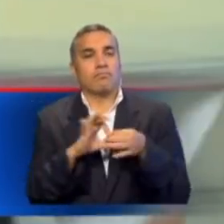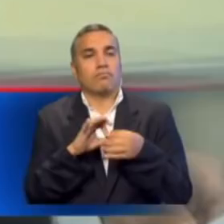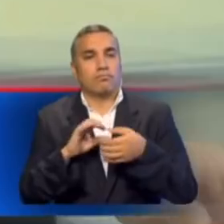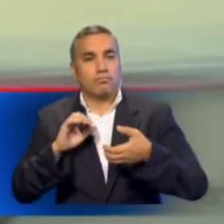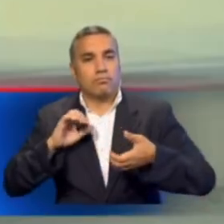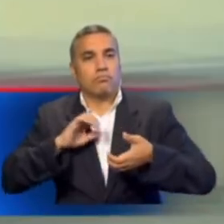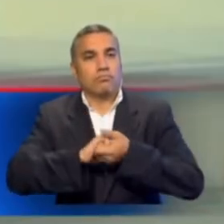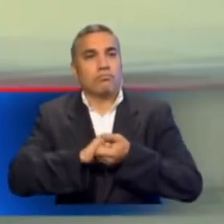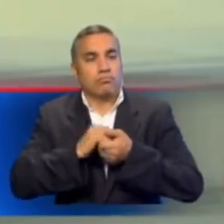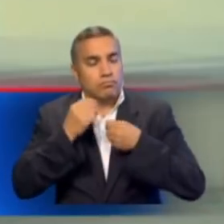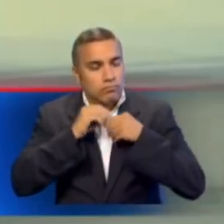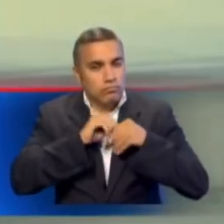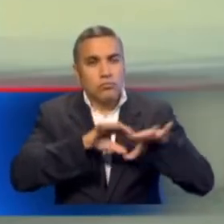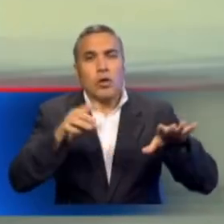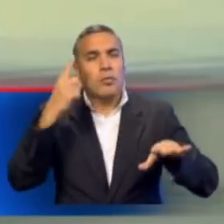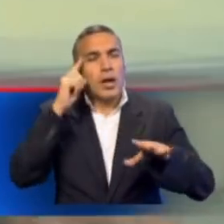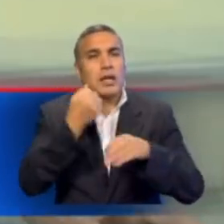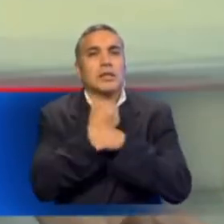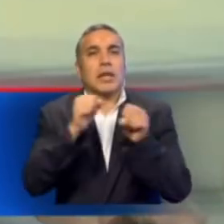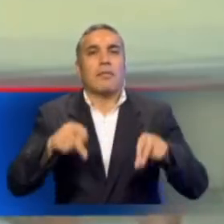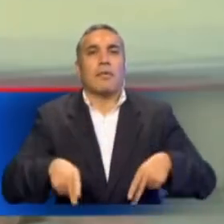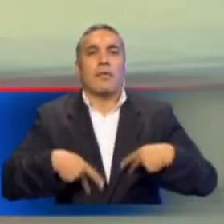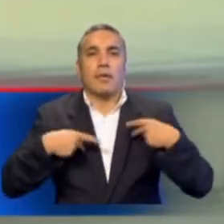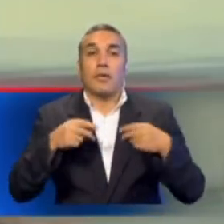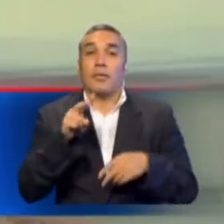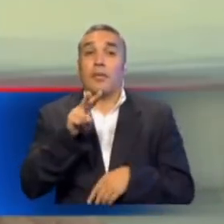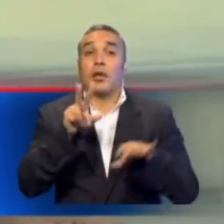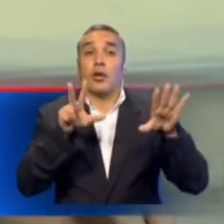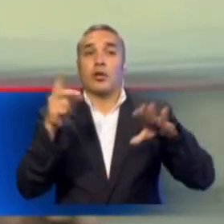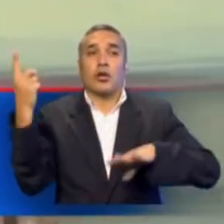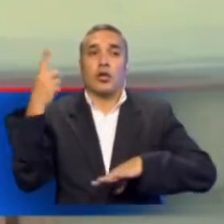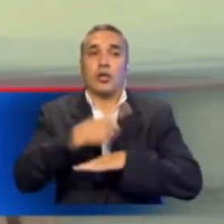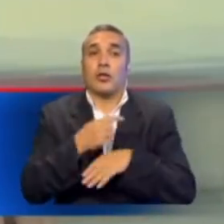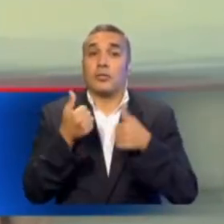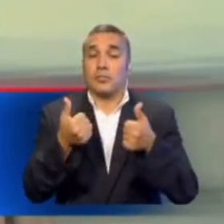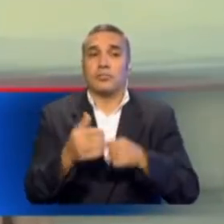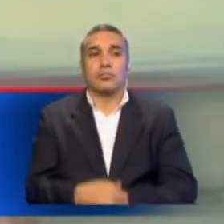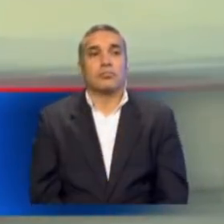una cruzada por la vida durante estos 28 días.